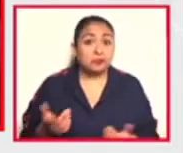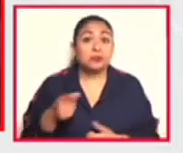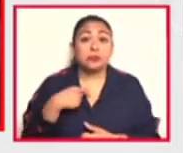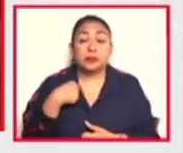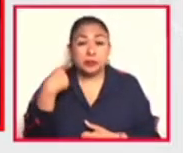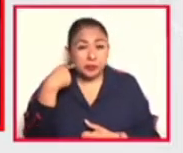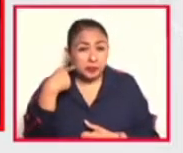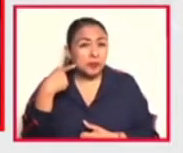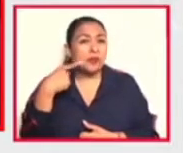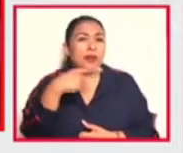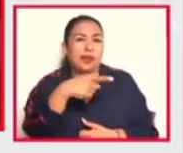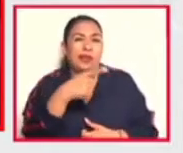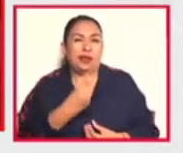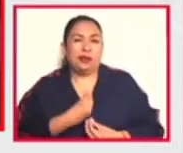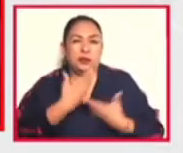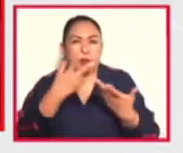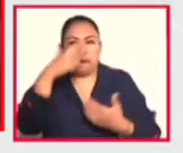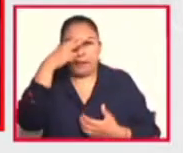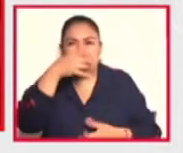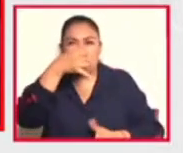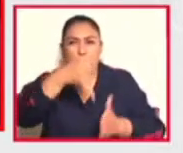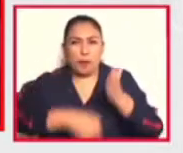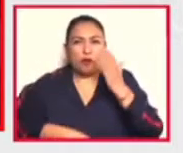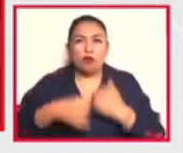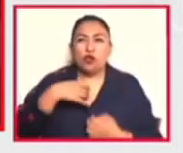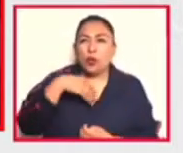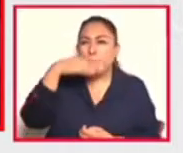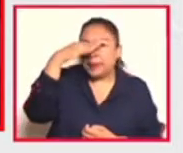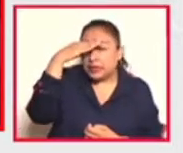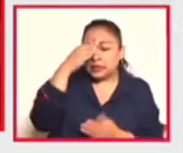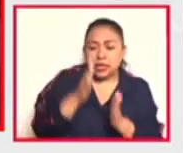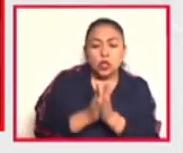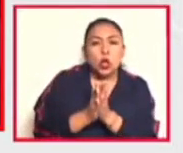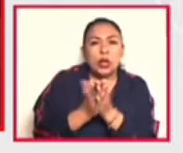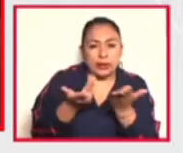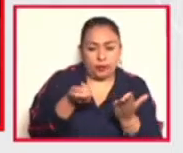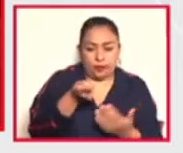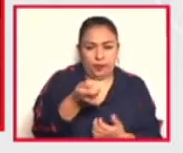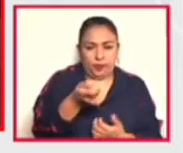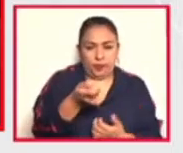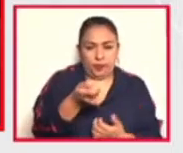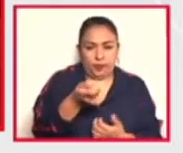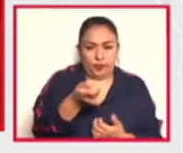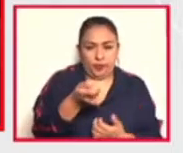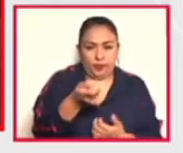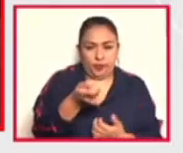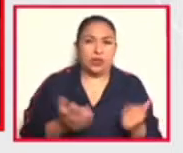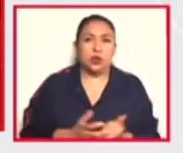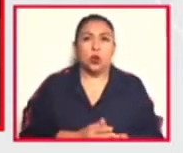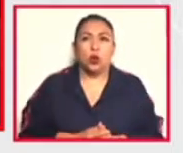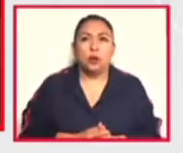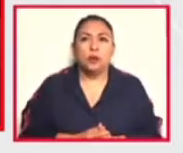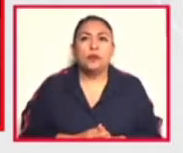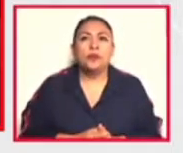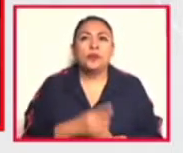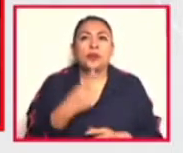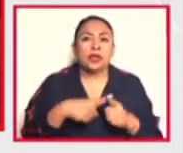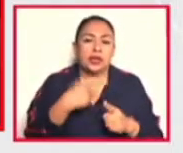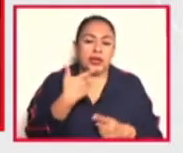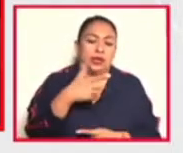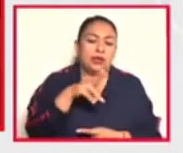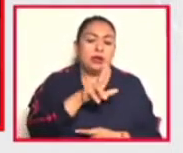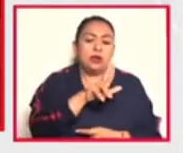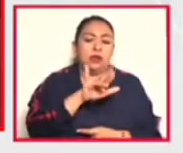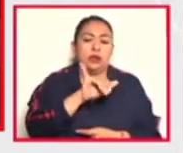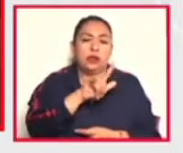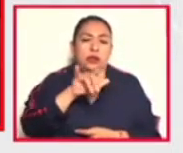frase, esta expresión de México Profundo, pensando en el libro que lleva este título, México Profundo, una civilización negada, de Guillermo Bonfil Batalla, que es un clásico